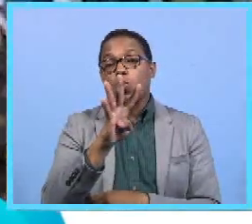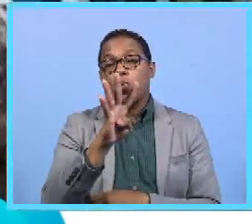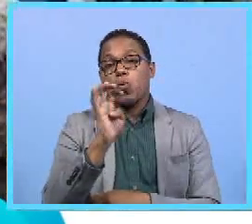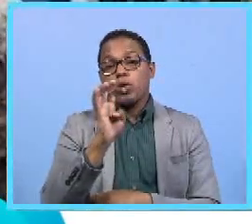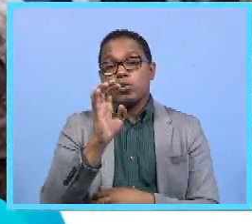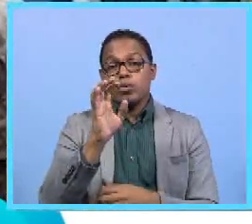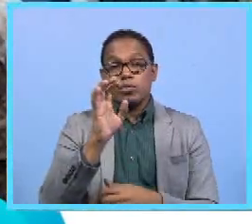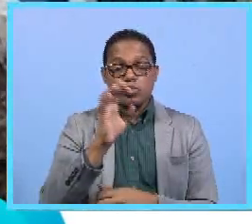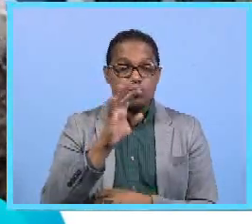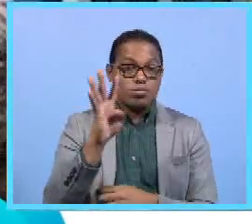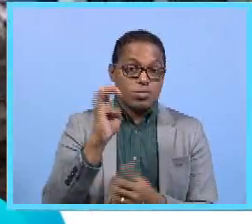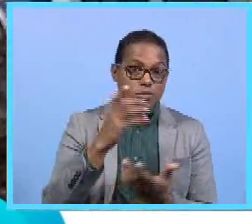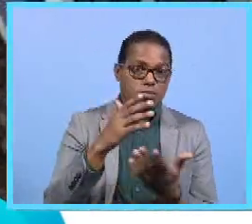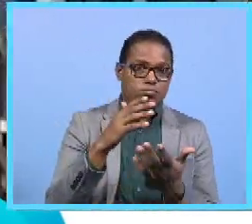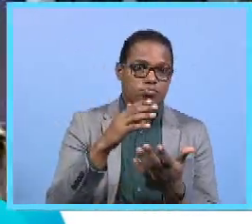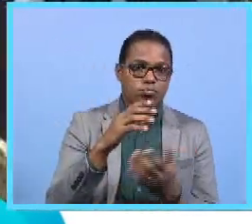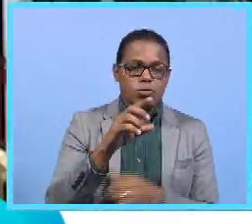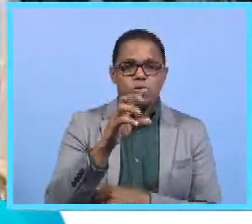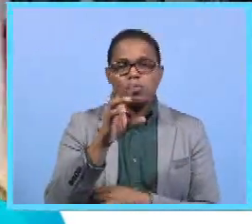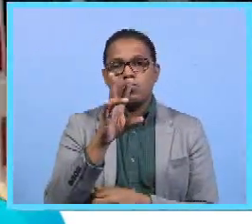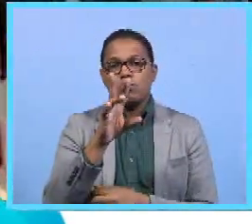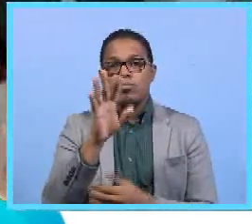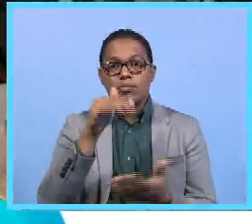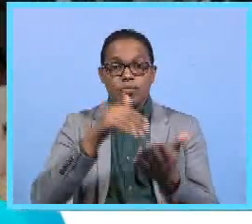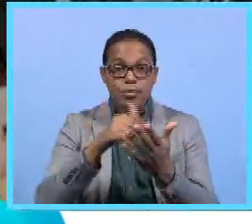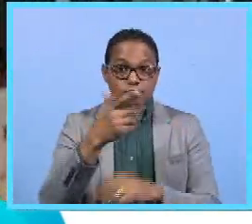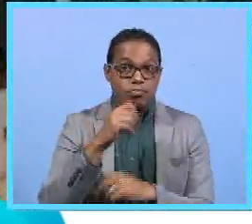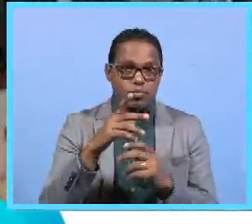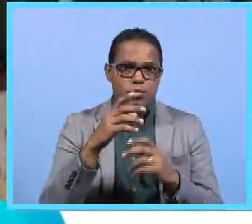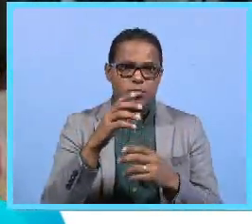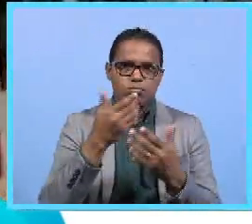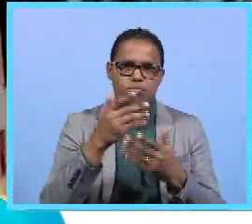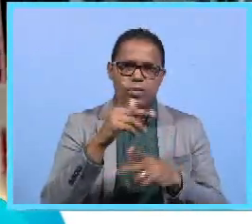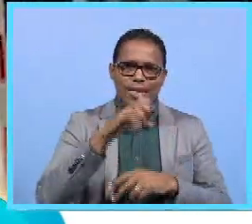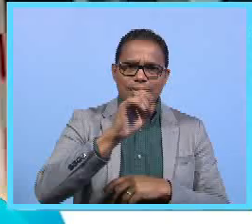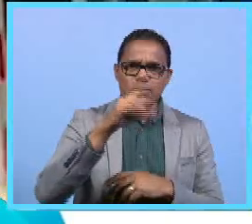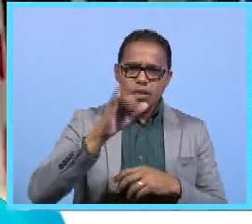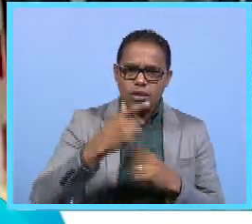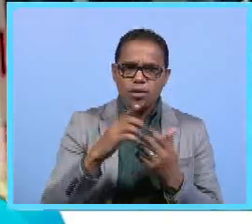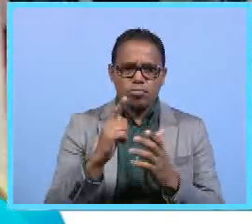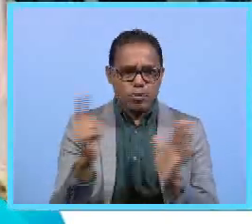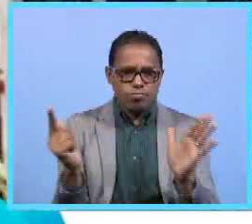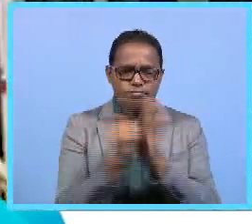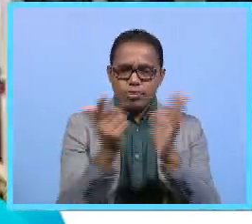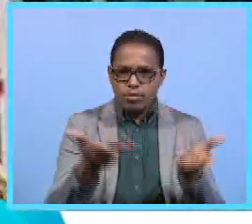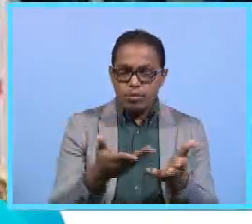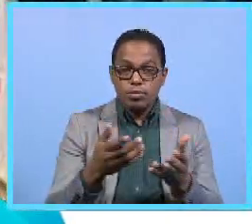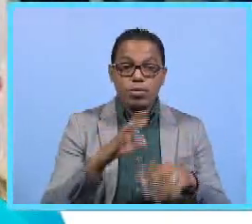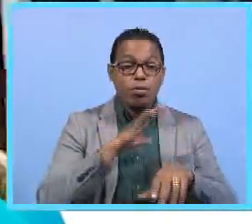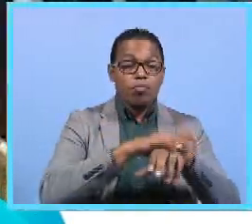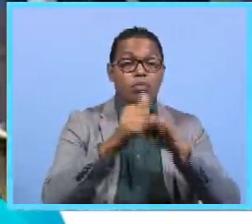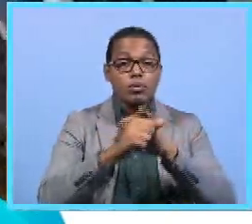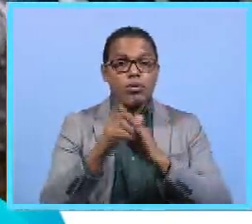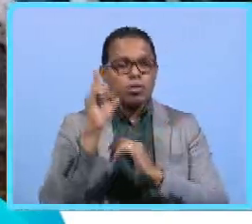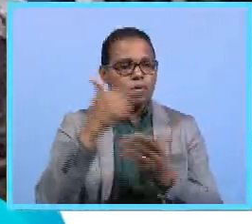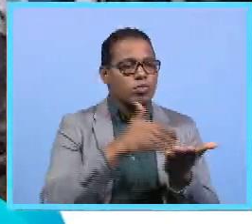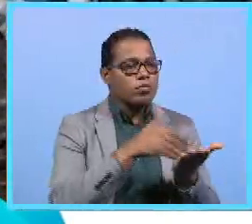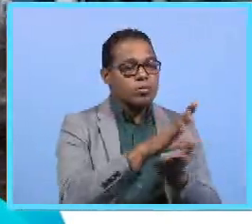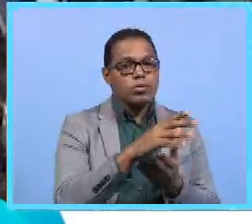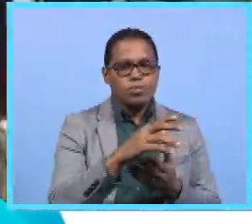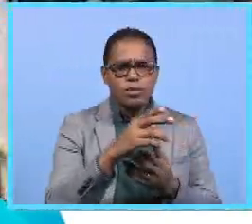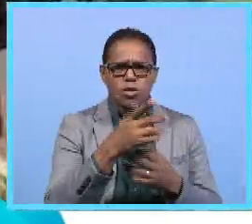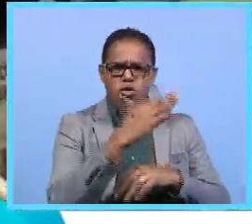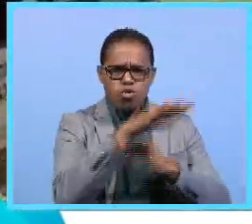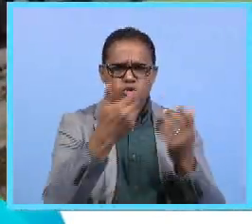ilegales. Del 12 al 19 de este mes de junio, a través de una nota de prensa, la institución precisó que los detenidos y posteriormente deportados fueron de